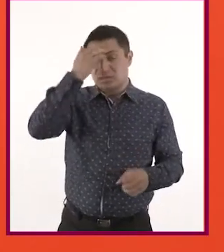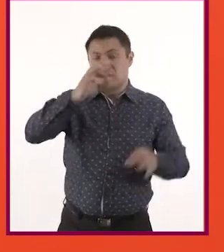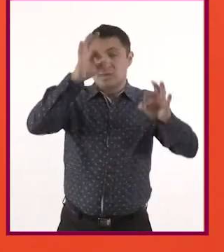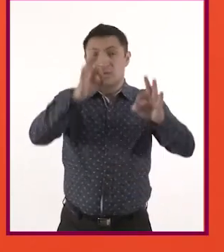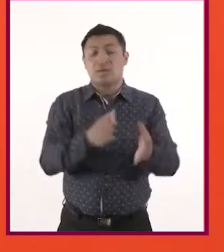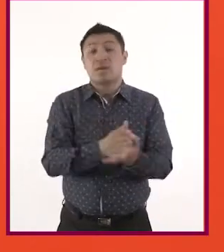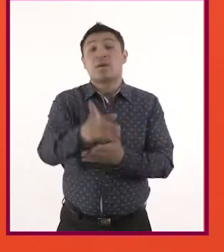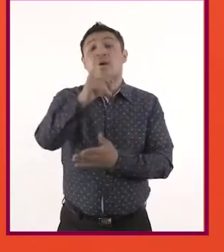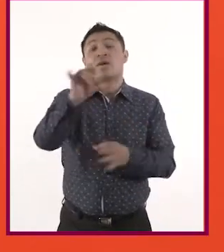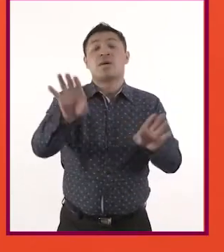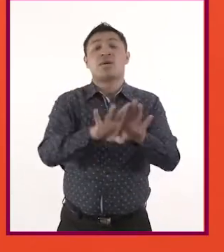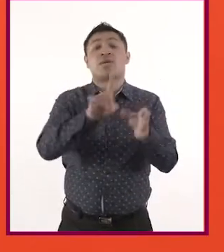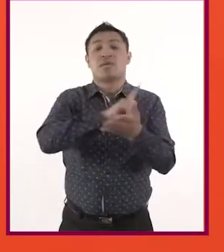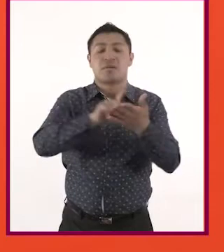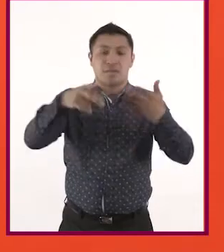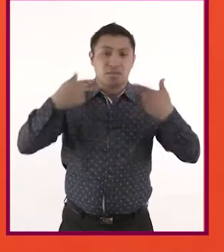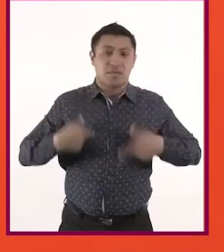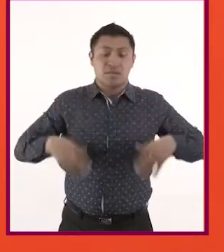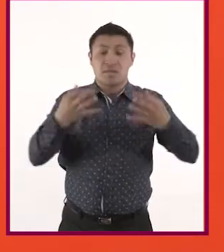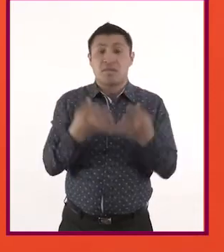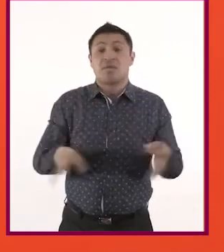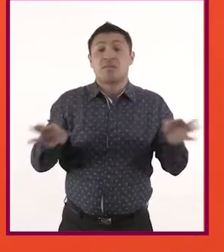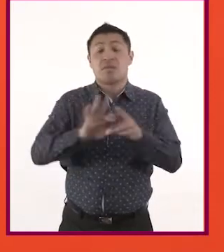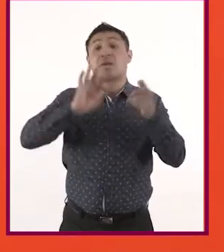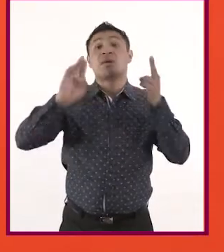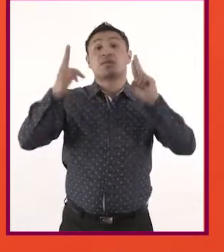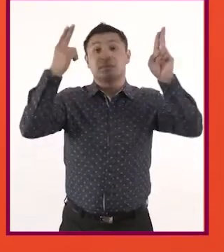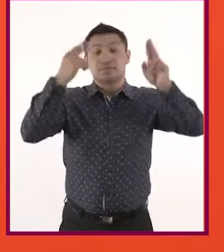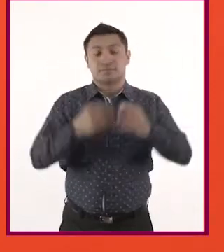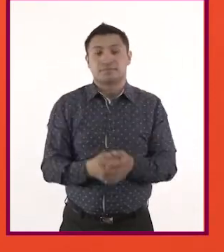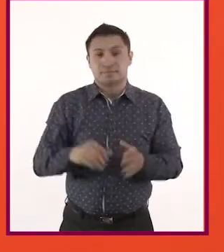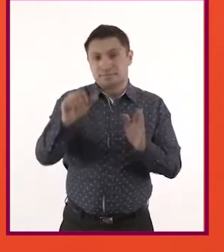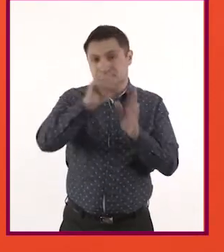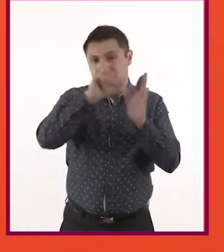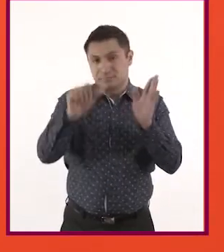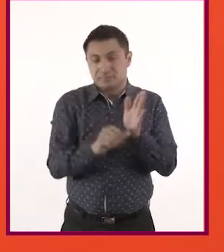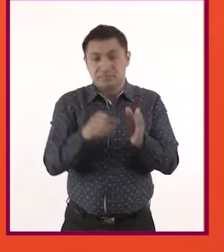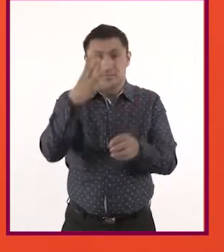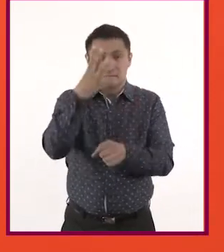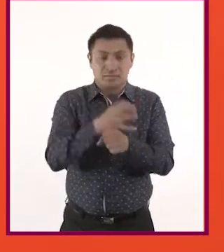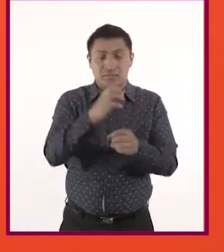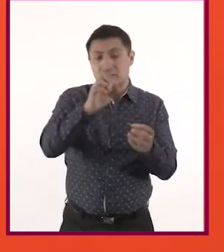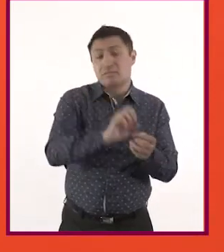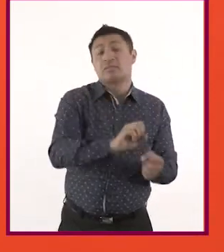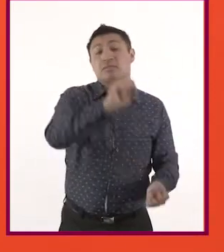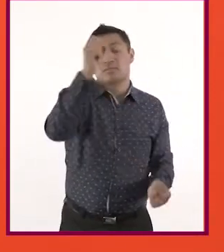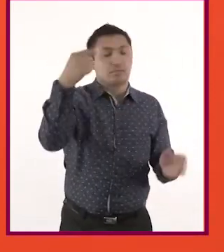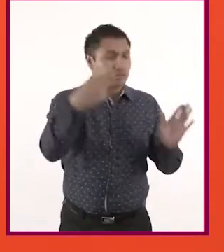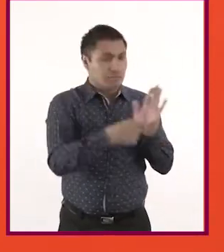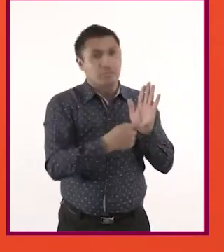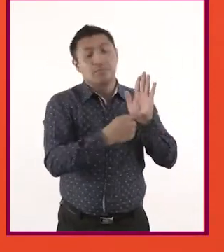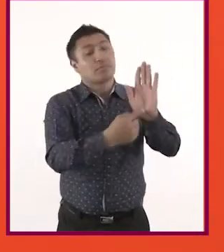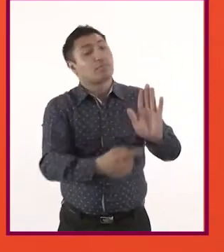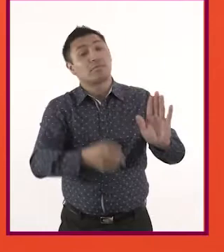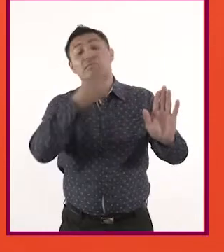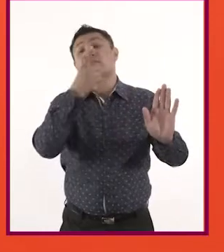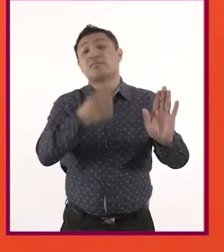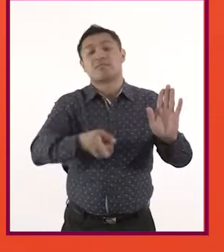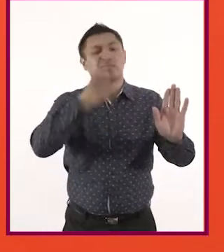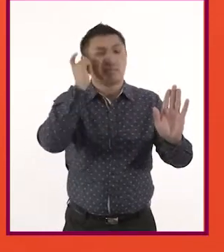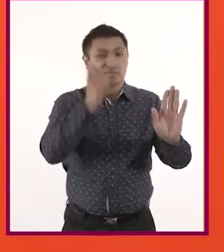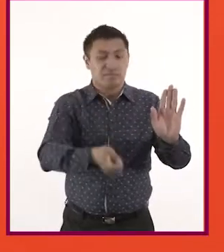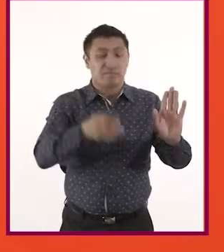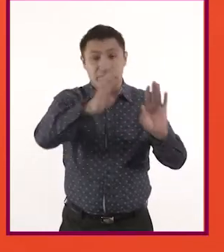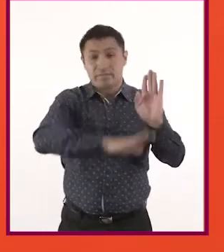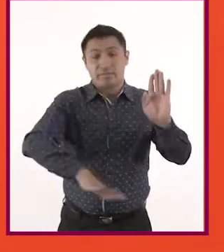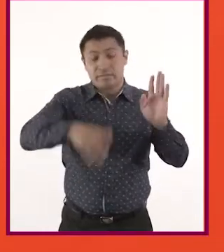agua como un derecho humano fundamental y universal. El artículo 4 de la Constitución mexicana afirma que toda persona tiene